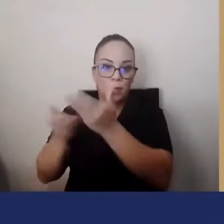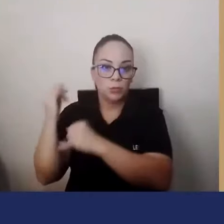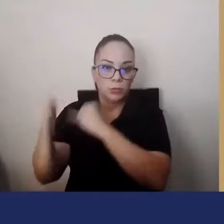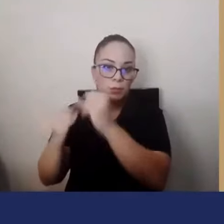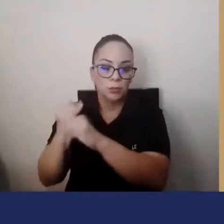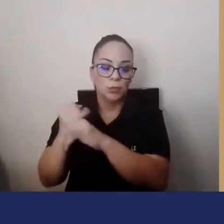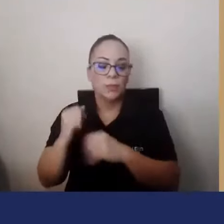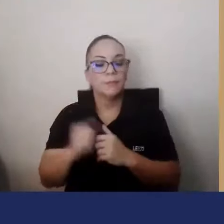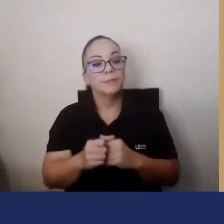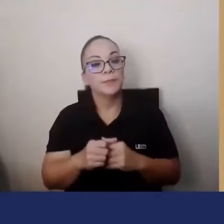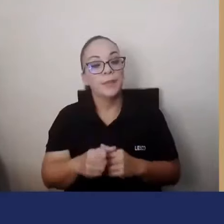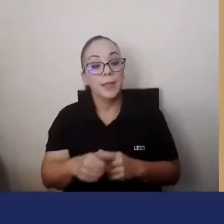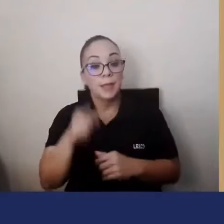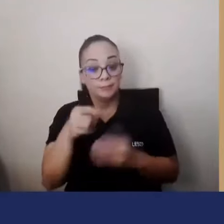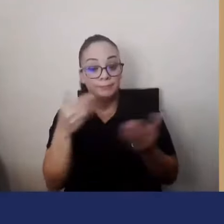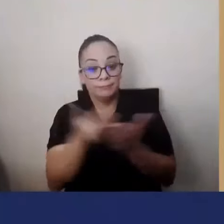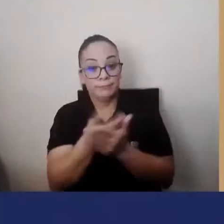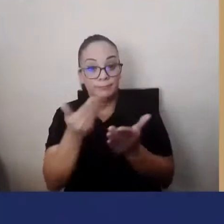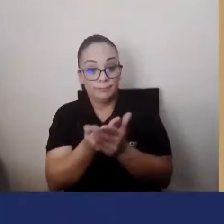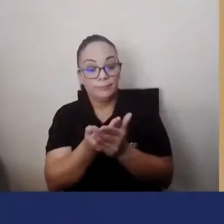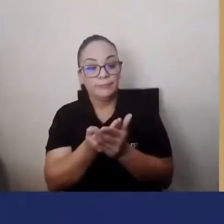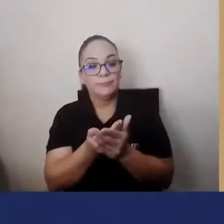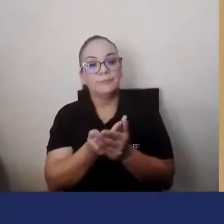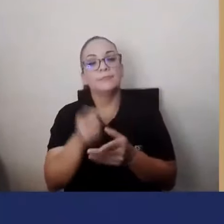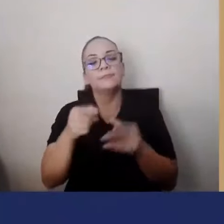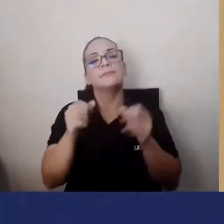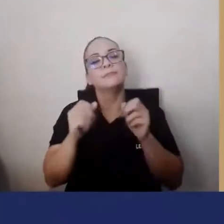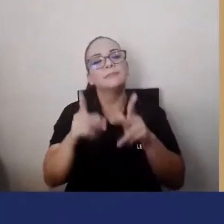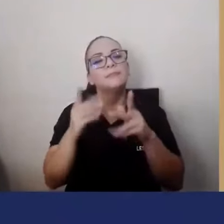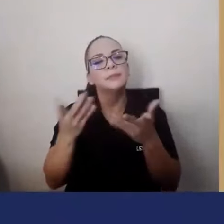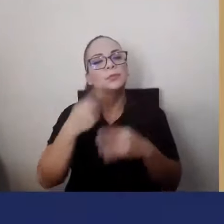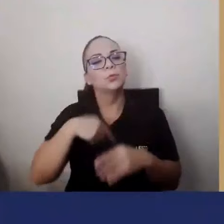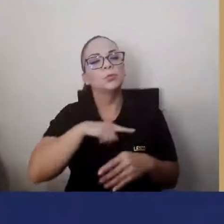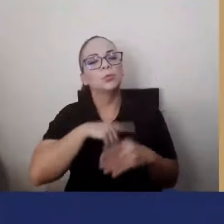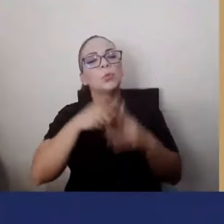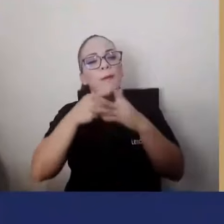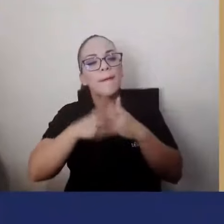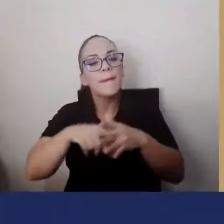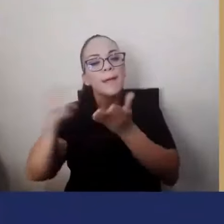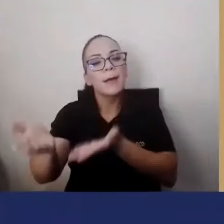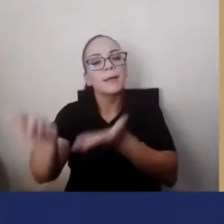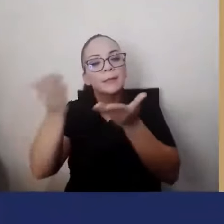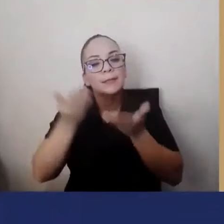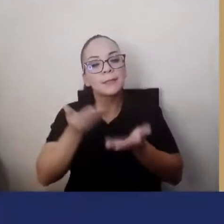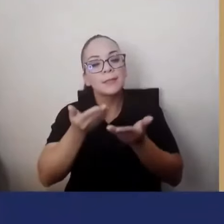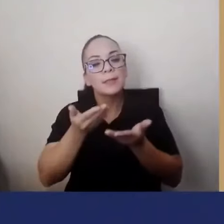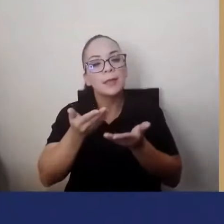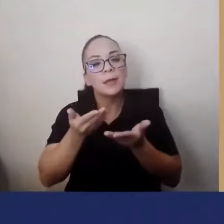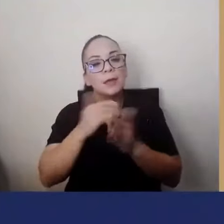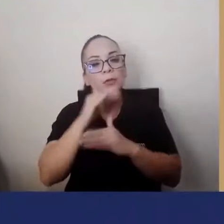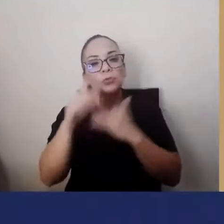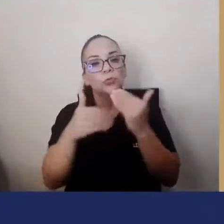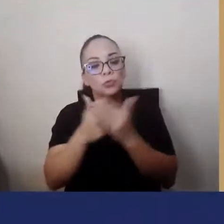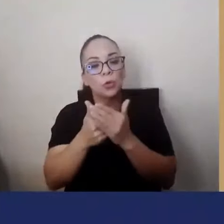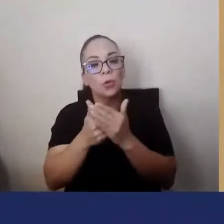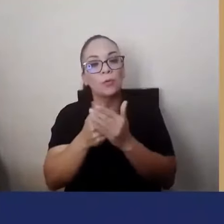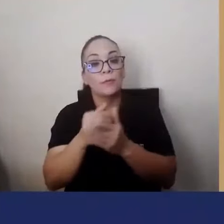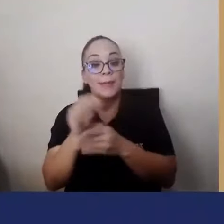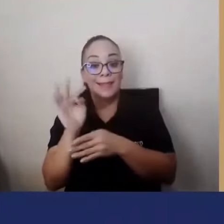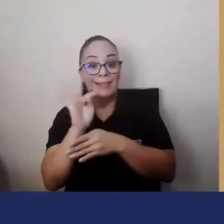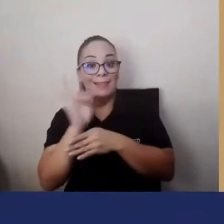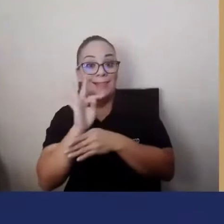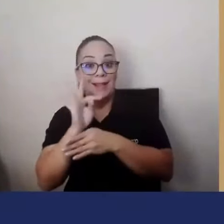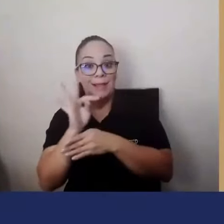Esta modernización también nos ha permitido empezar a traer los circuitos cerrados de televisión que